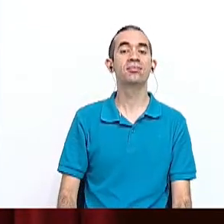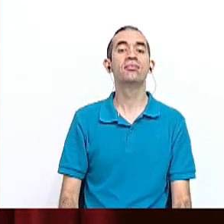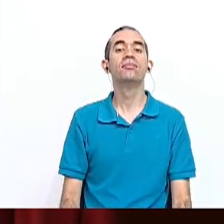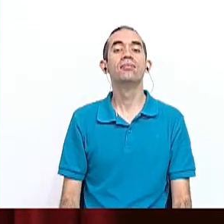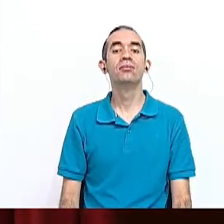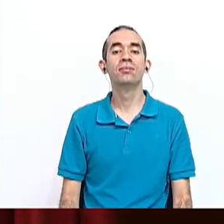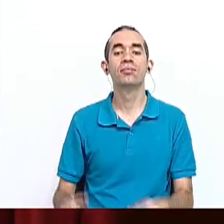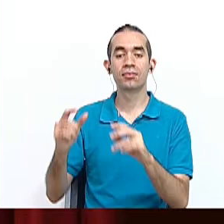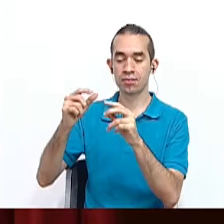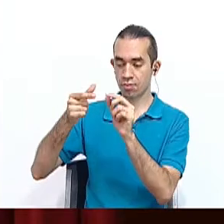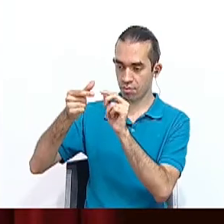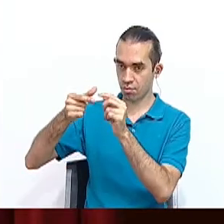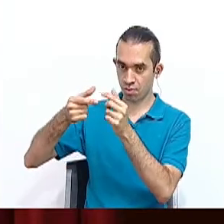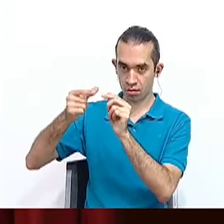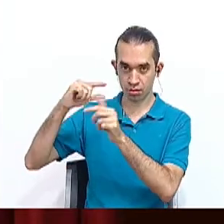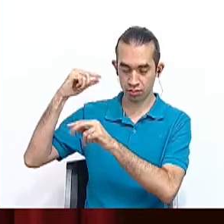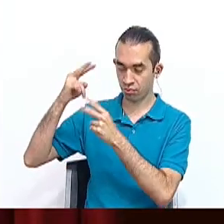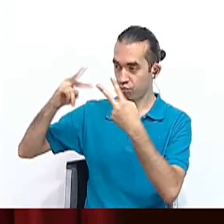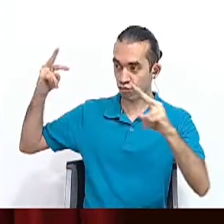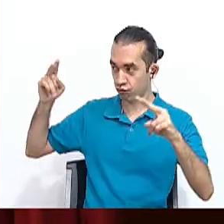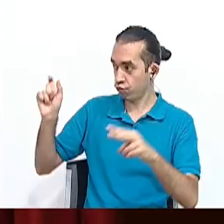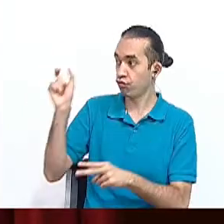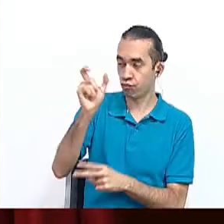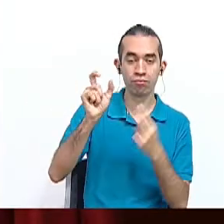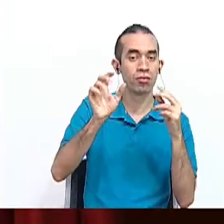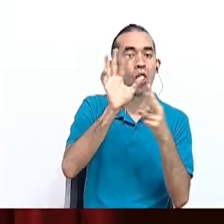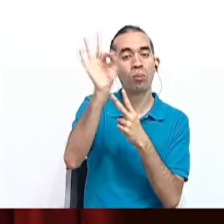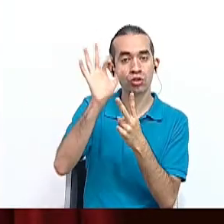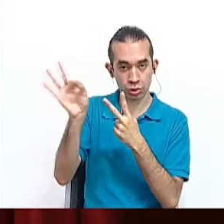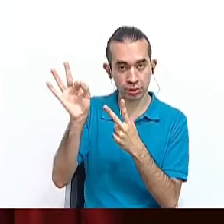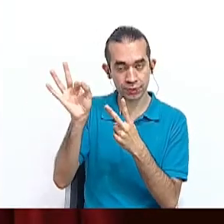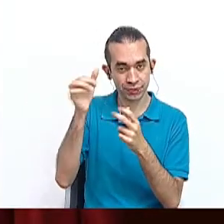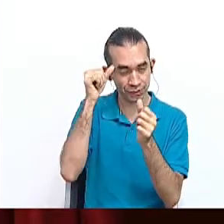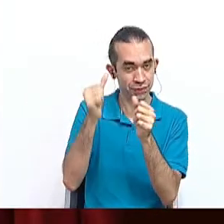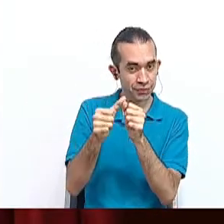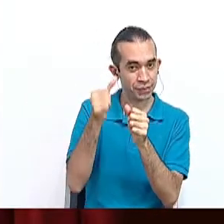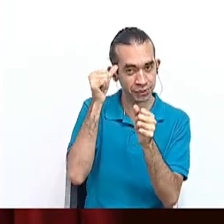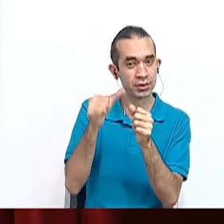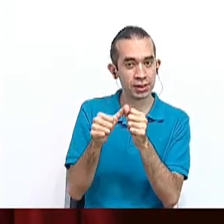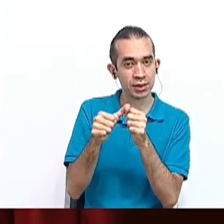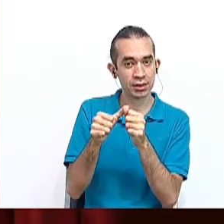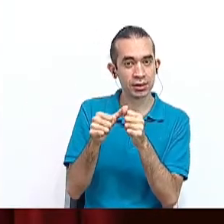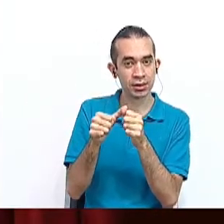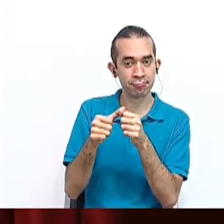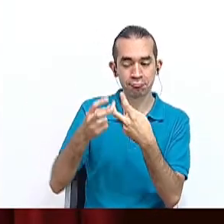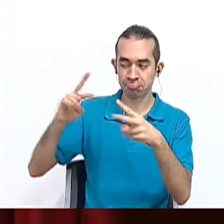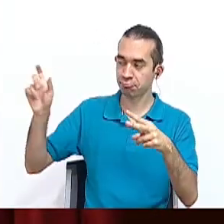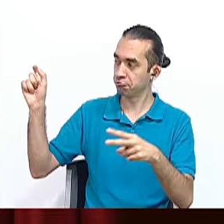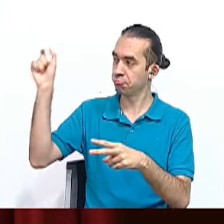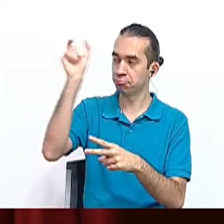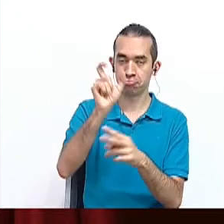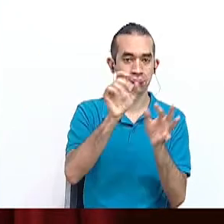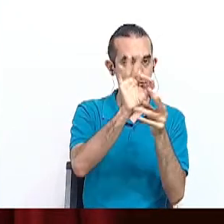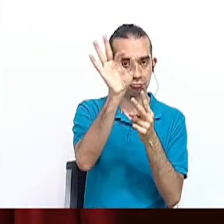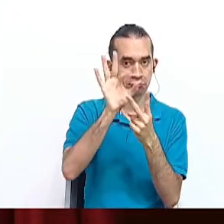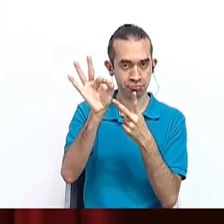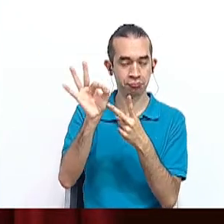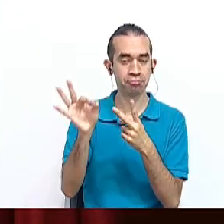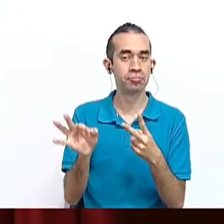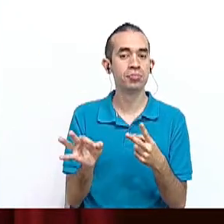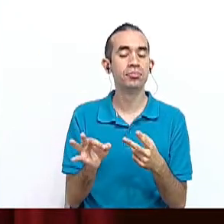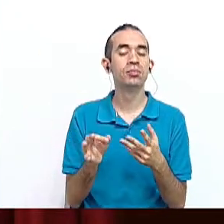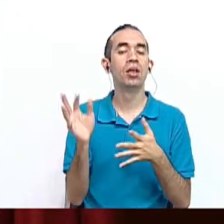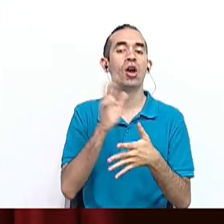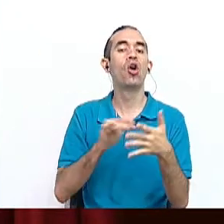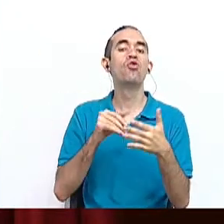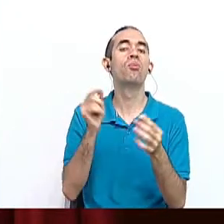Alelos. ¿Qué eran los alelos? Los alelos son las formas alternativas de un gen. Estaremos estudiándolos